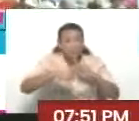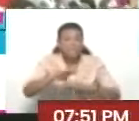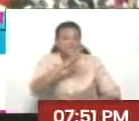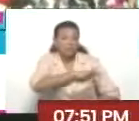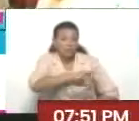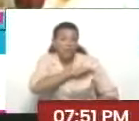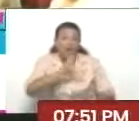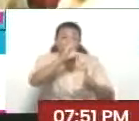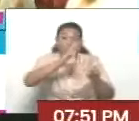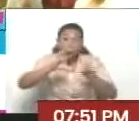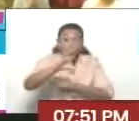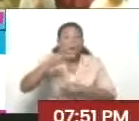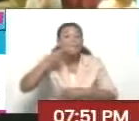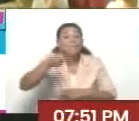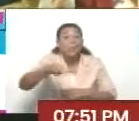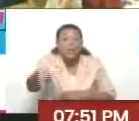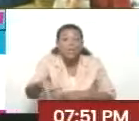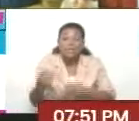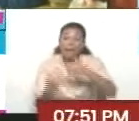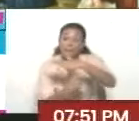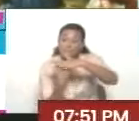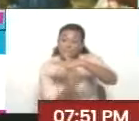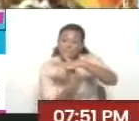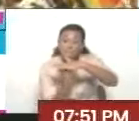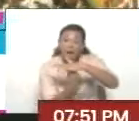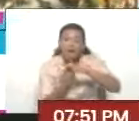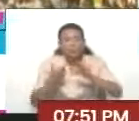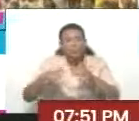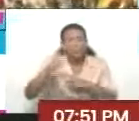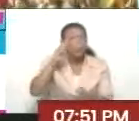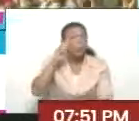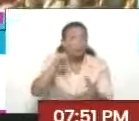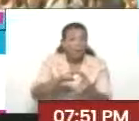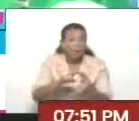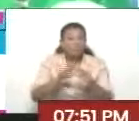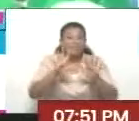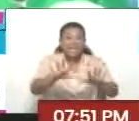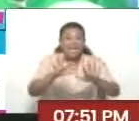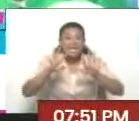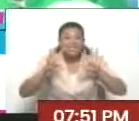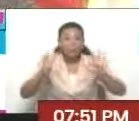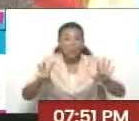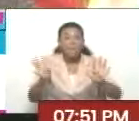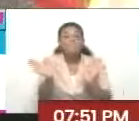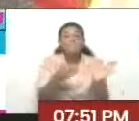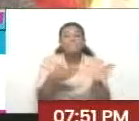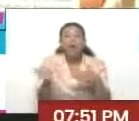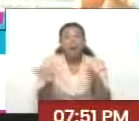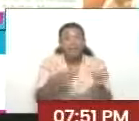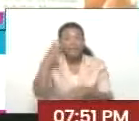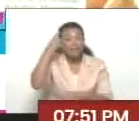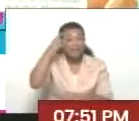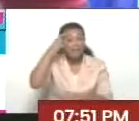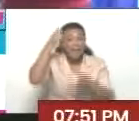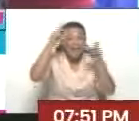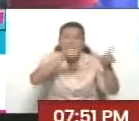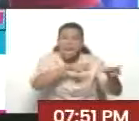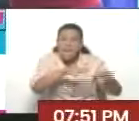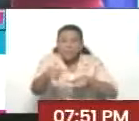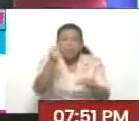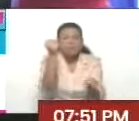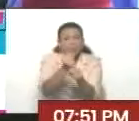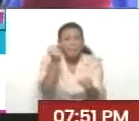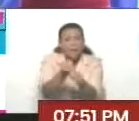social, cultural, política de las bases de Venezuela. Nos vemos el 19 de marzo para tener listo el